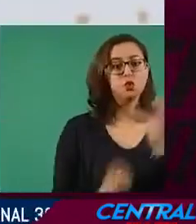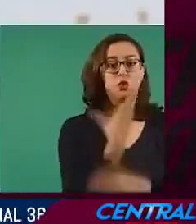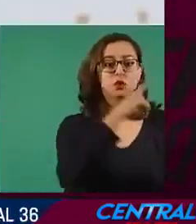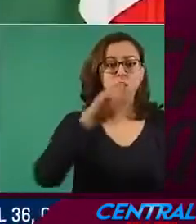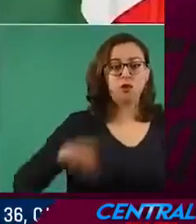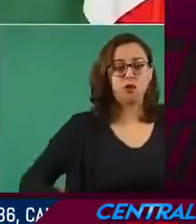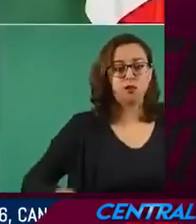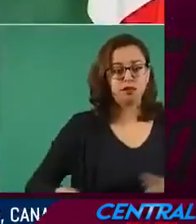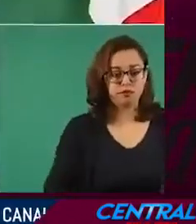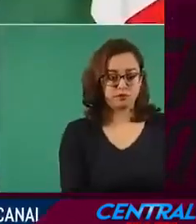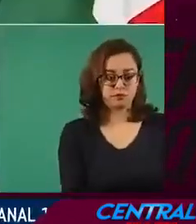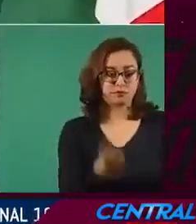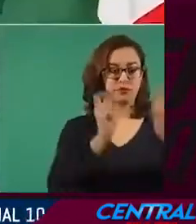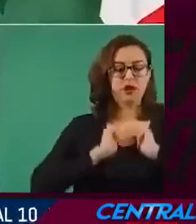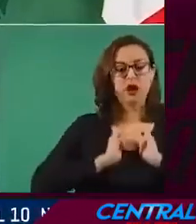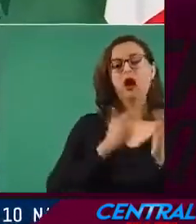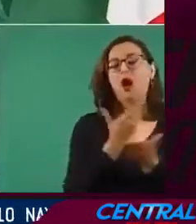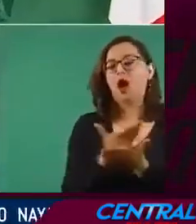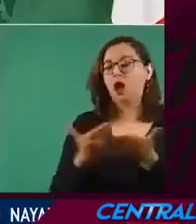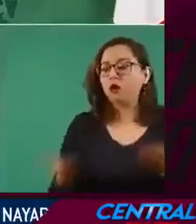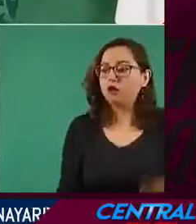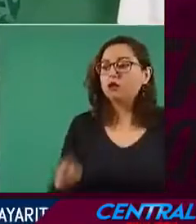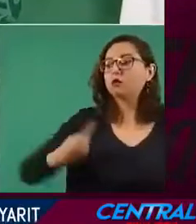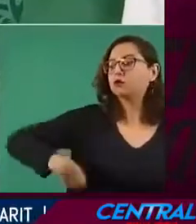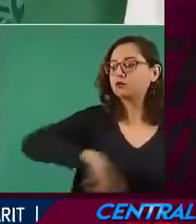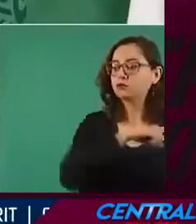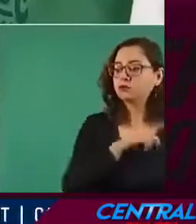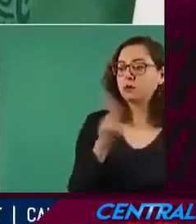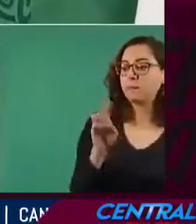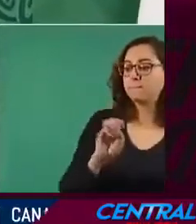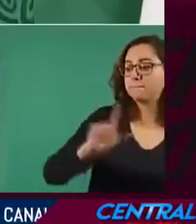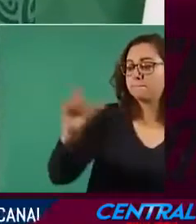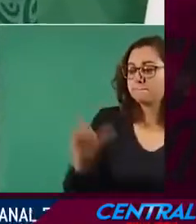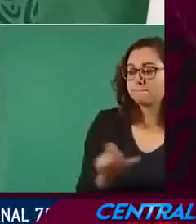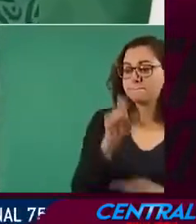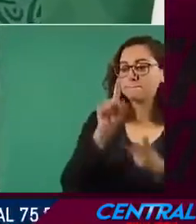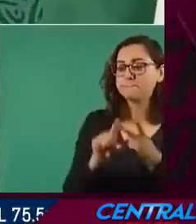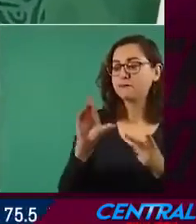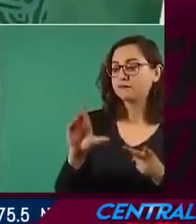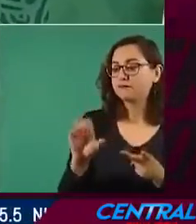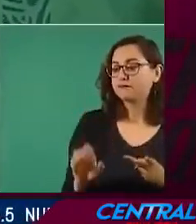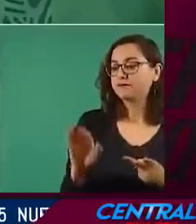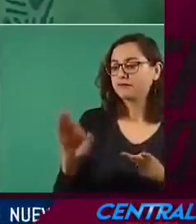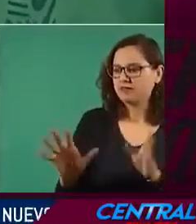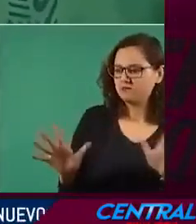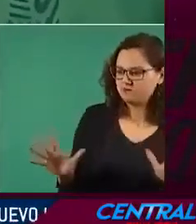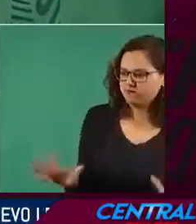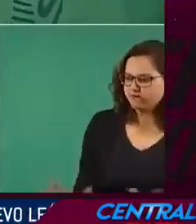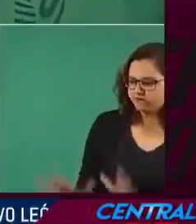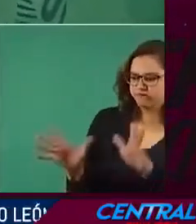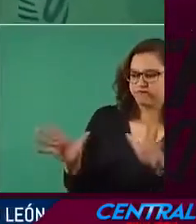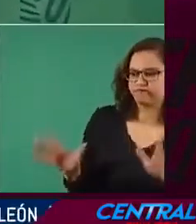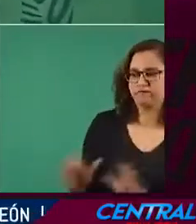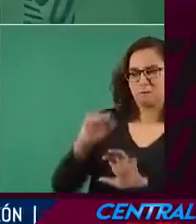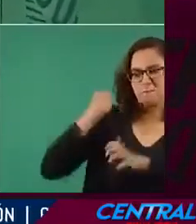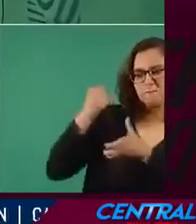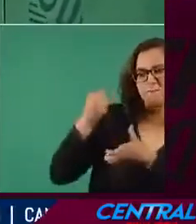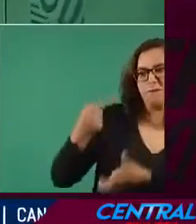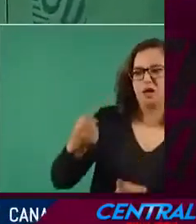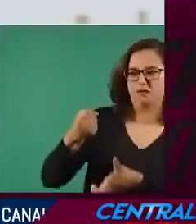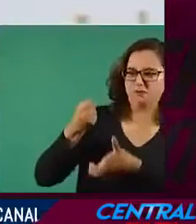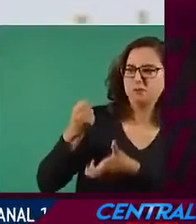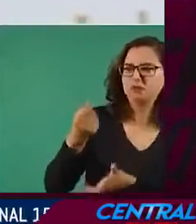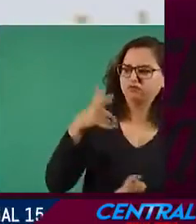dedicado a fortalecer a Pemex y a la Comisión Federal de